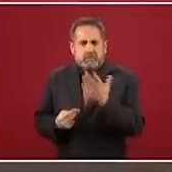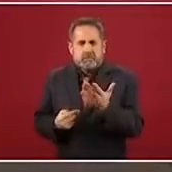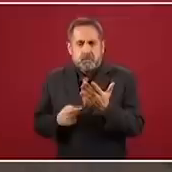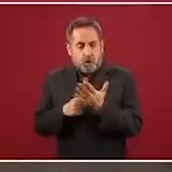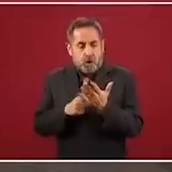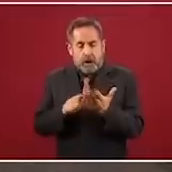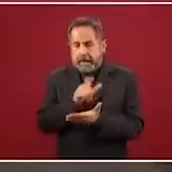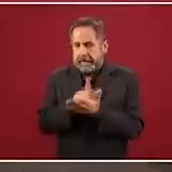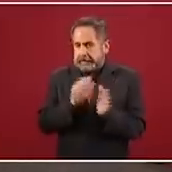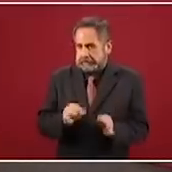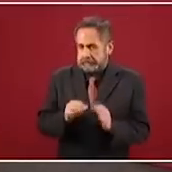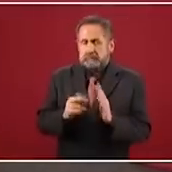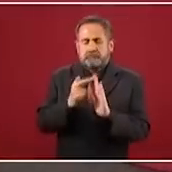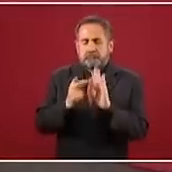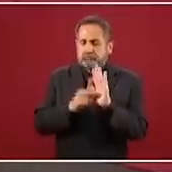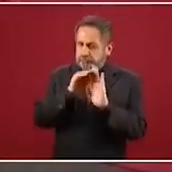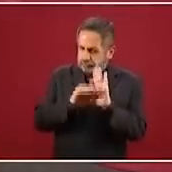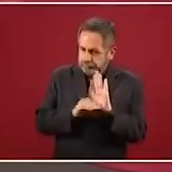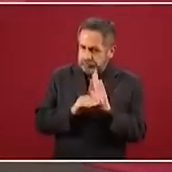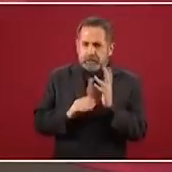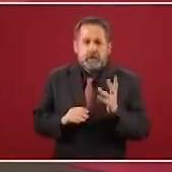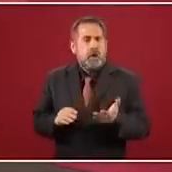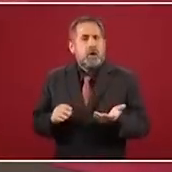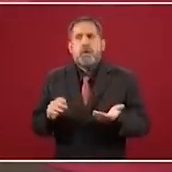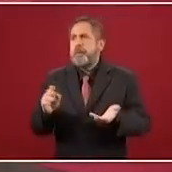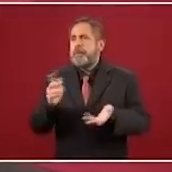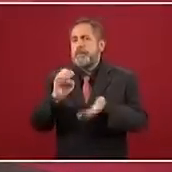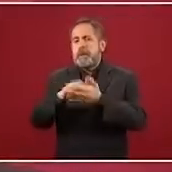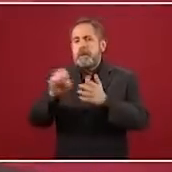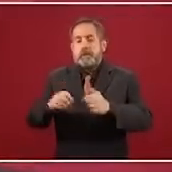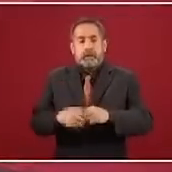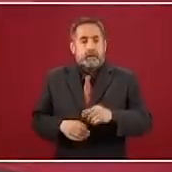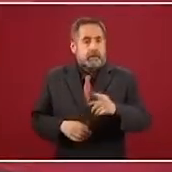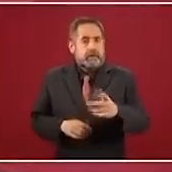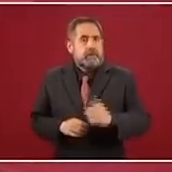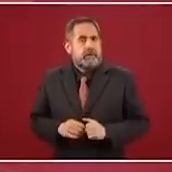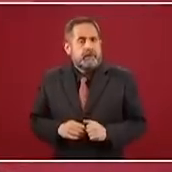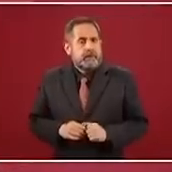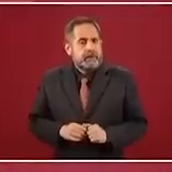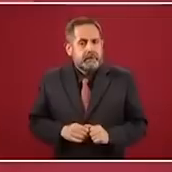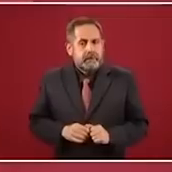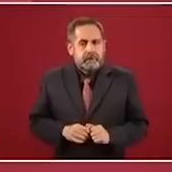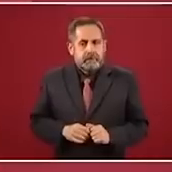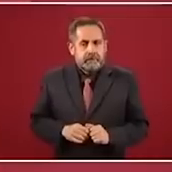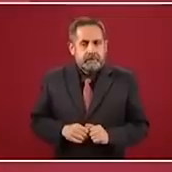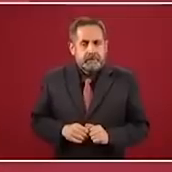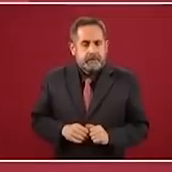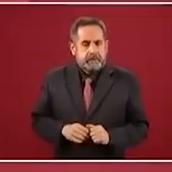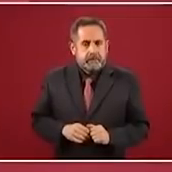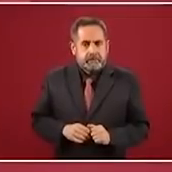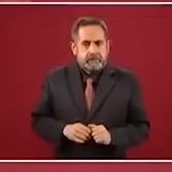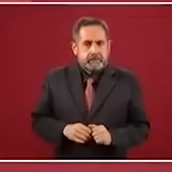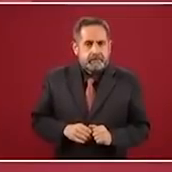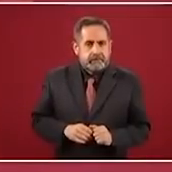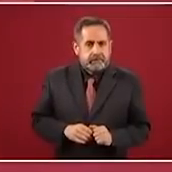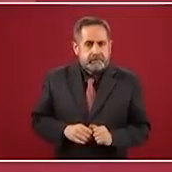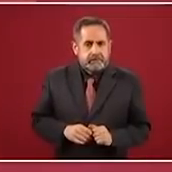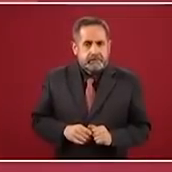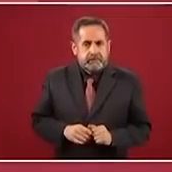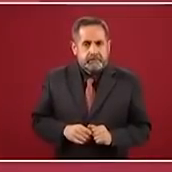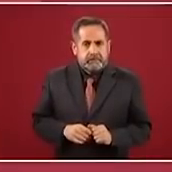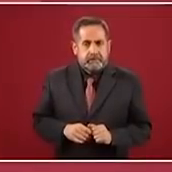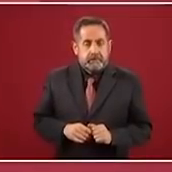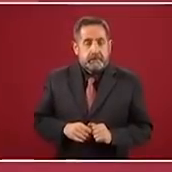legal, que por ejemplo no es fácil tener en